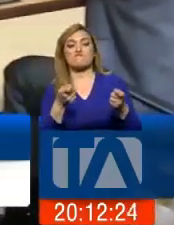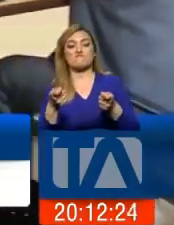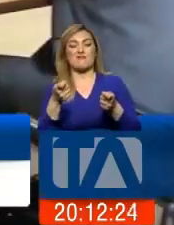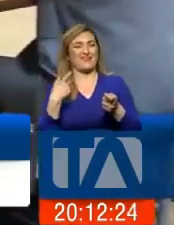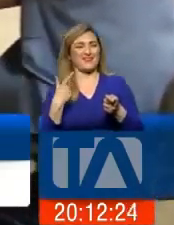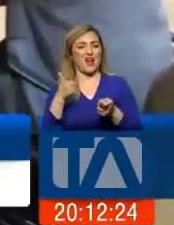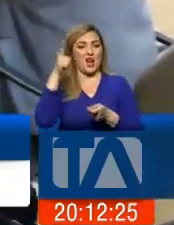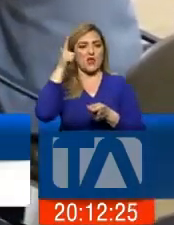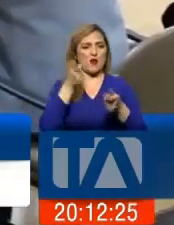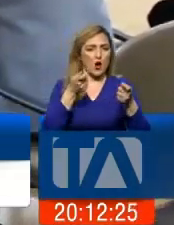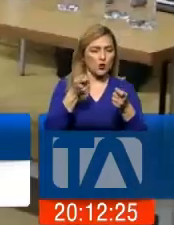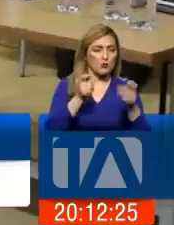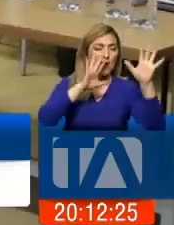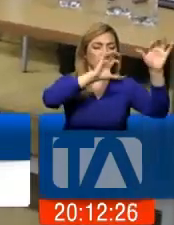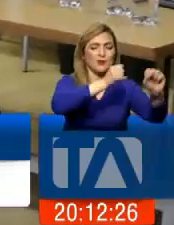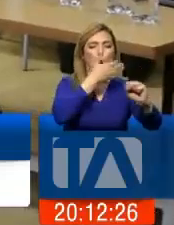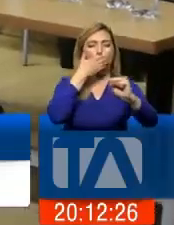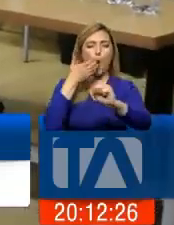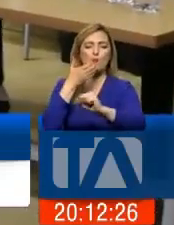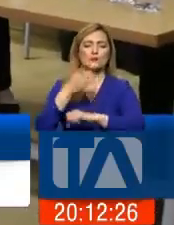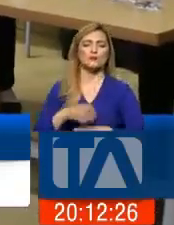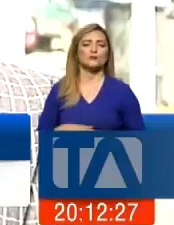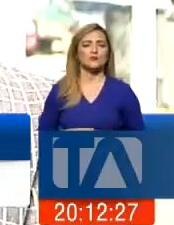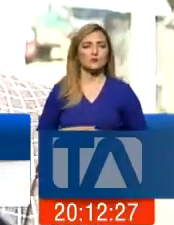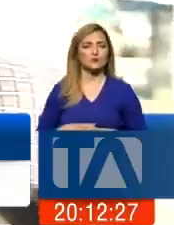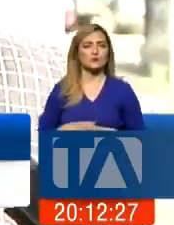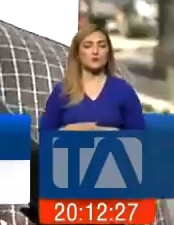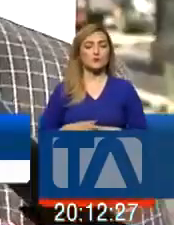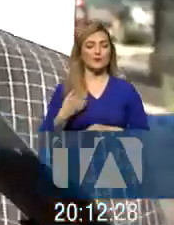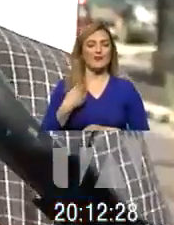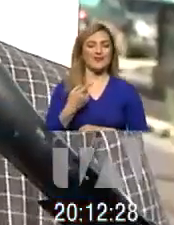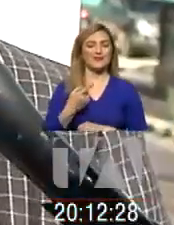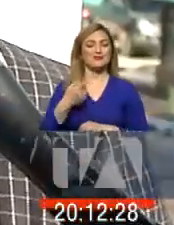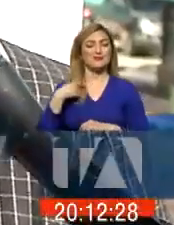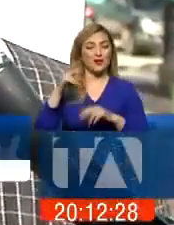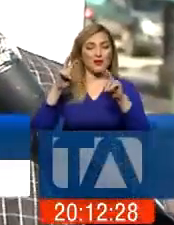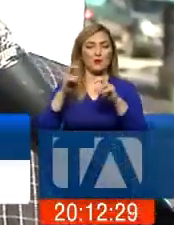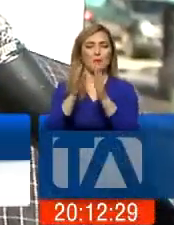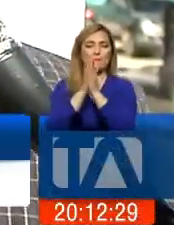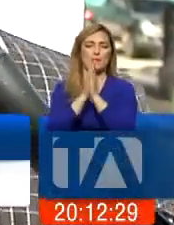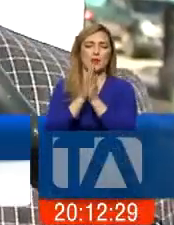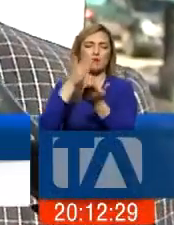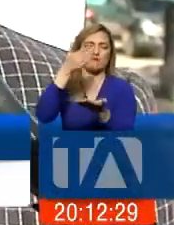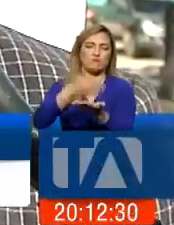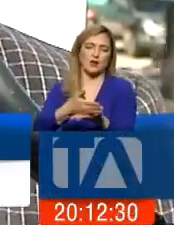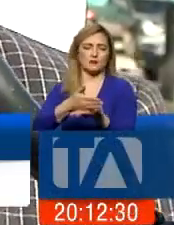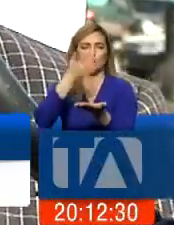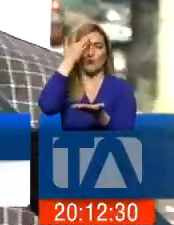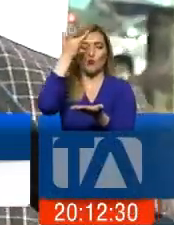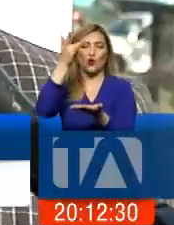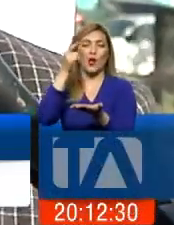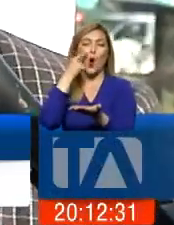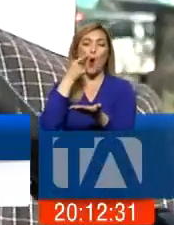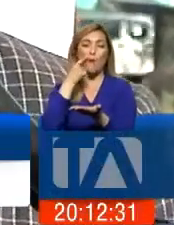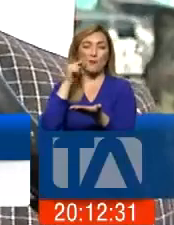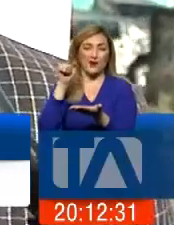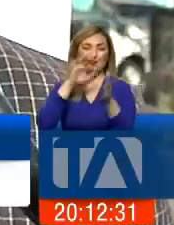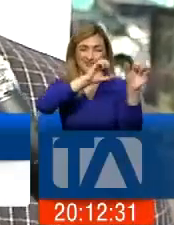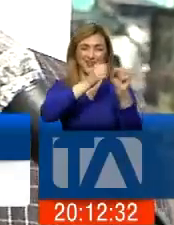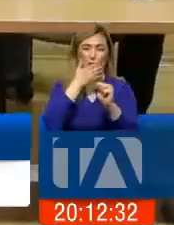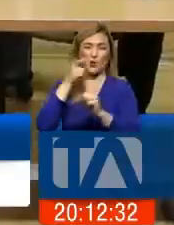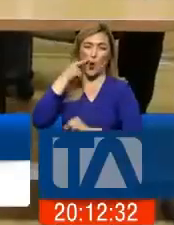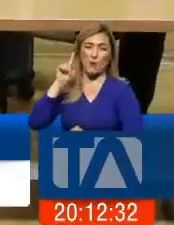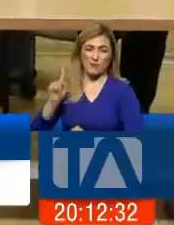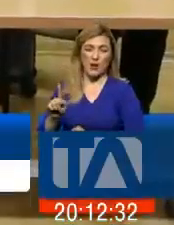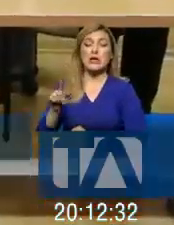y se suspendió por pedido de la acusación particular. Fernando, su madre falleció el día de ayer. Y obviamente hay un tema de aspecto